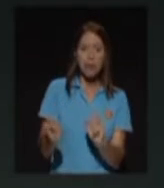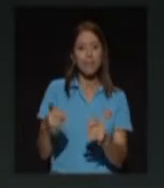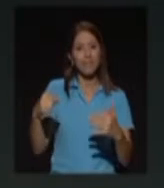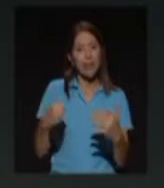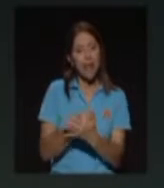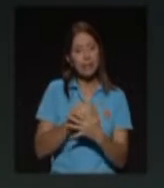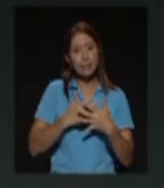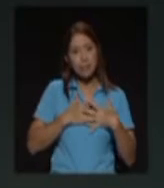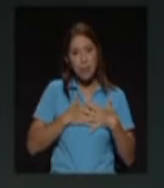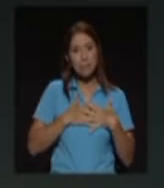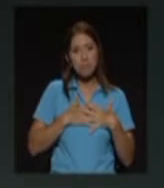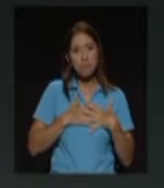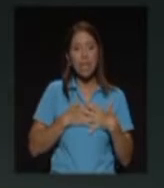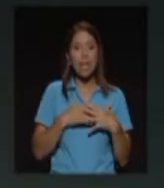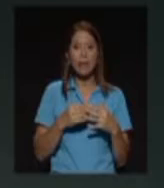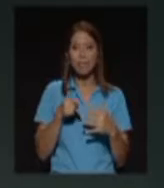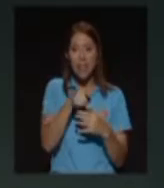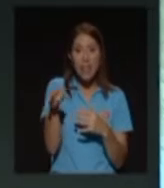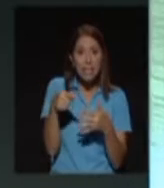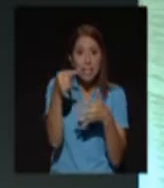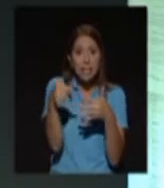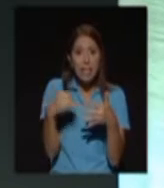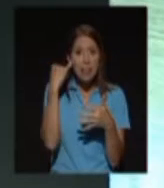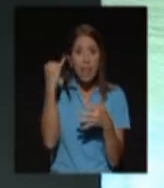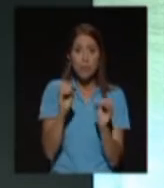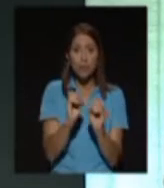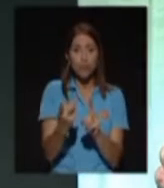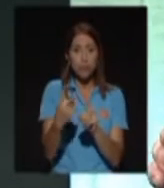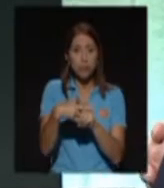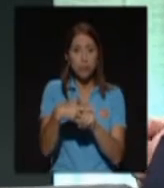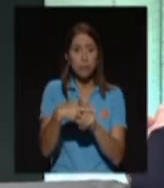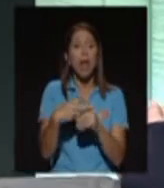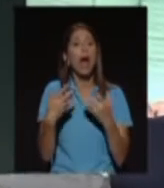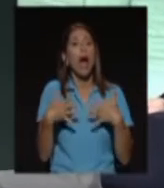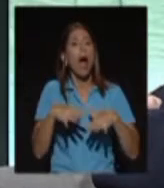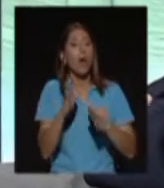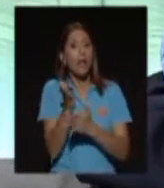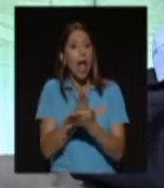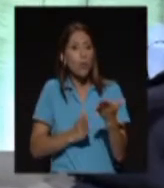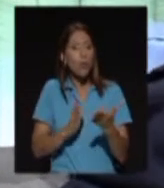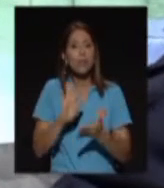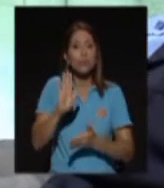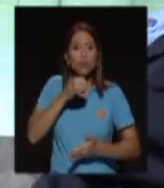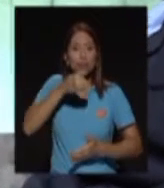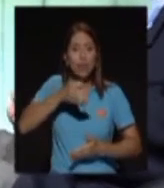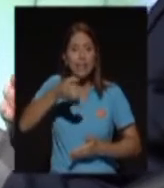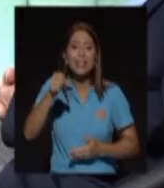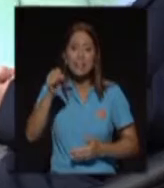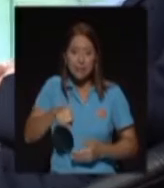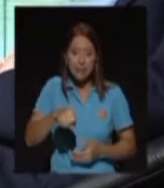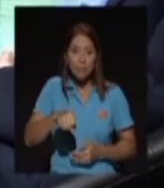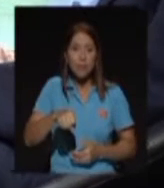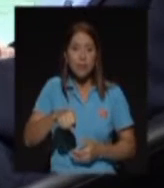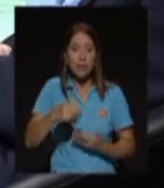que prácticamente ninguna de esas ideas se han puesto en práctica, aunque algunas de sus sugerencias sí